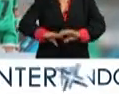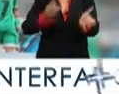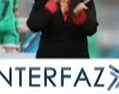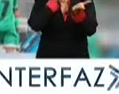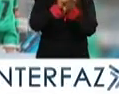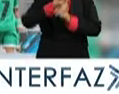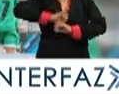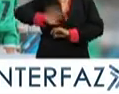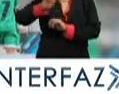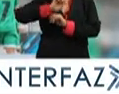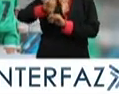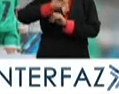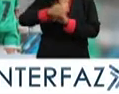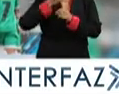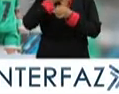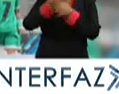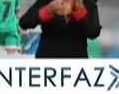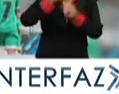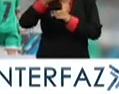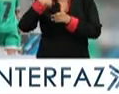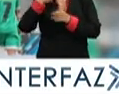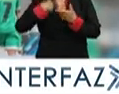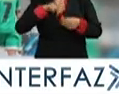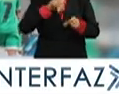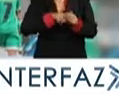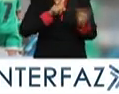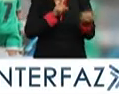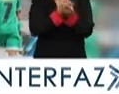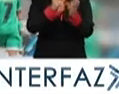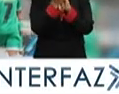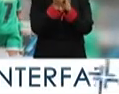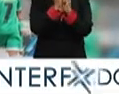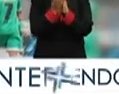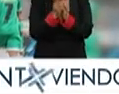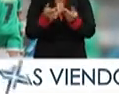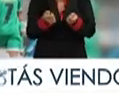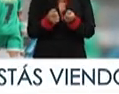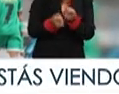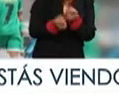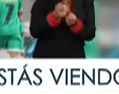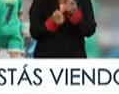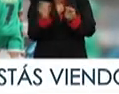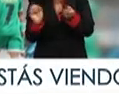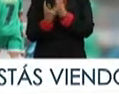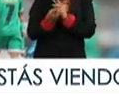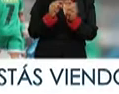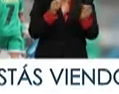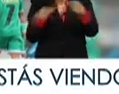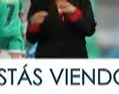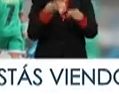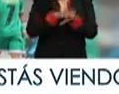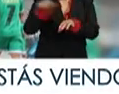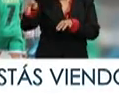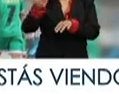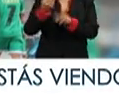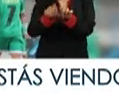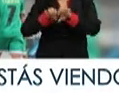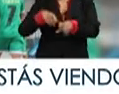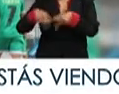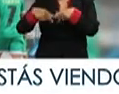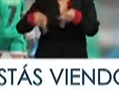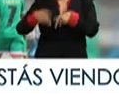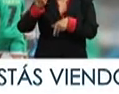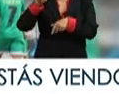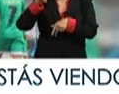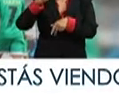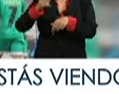Twitter, mandando mensajes, por supuesto también vía personal a través del WhatsApp con los atletas, especialmente con los Potros, los de la Universidad